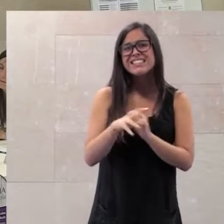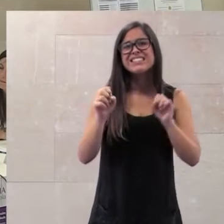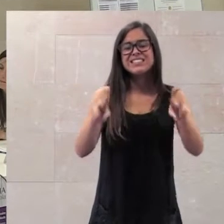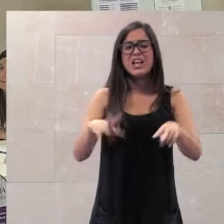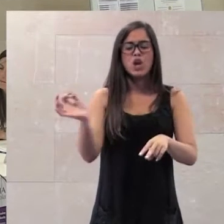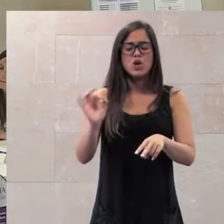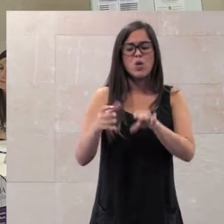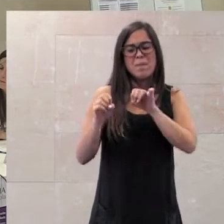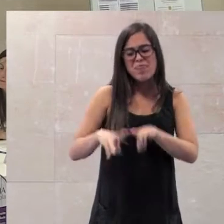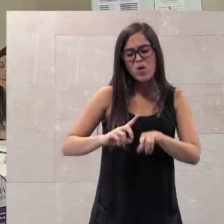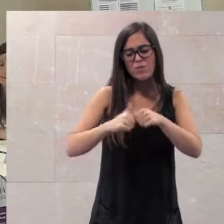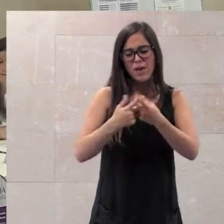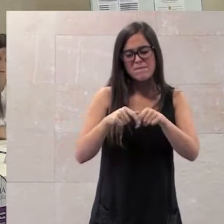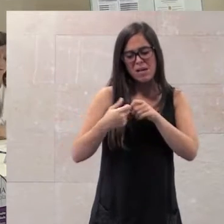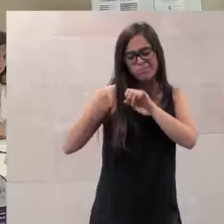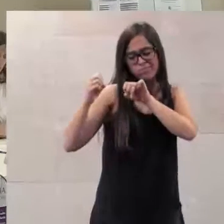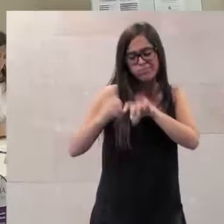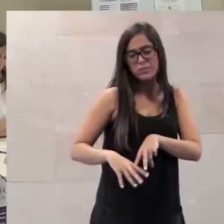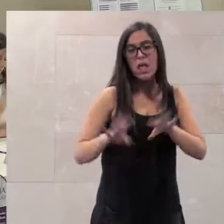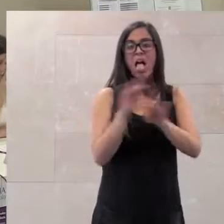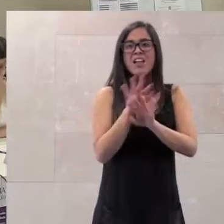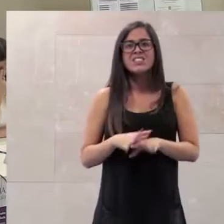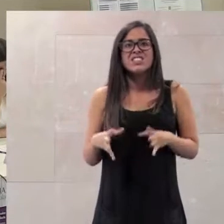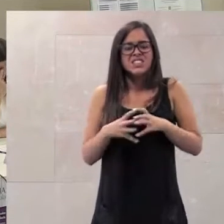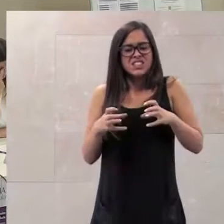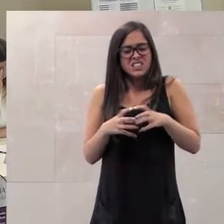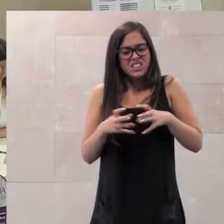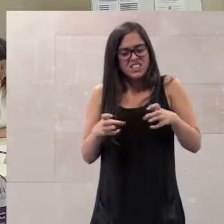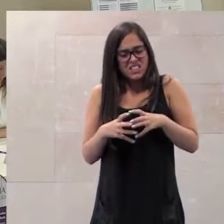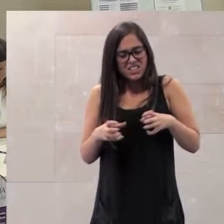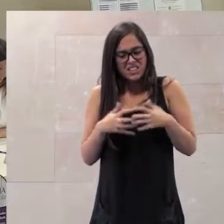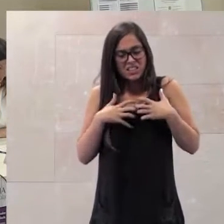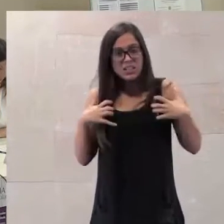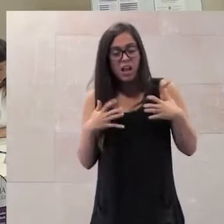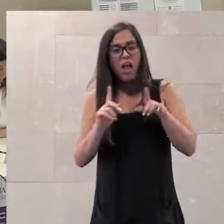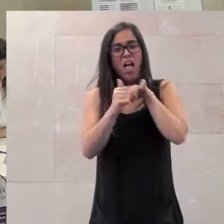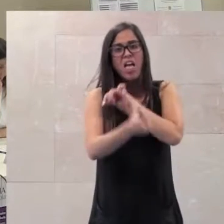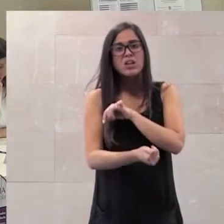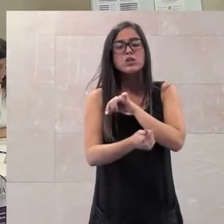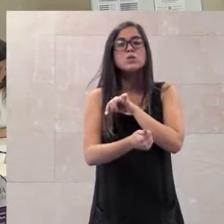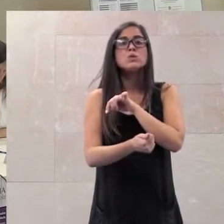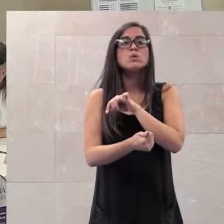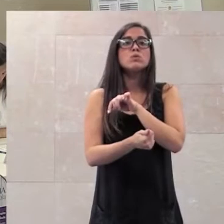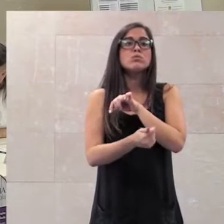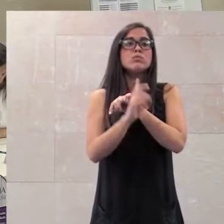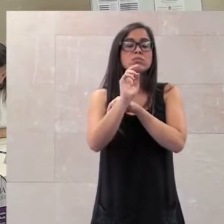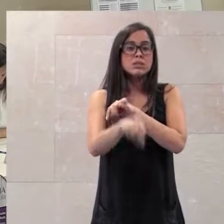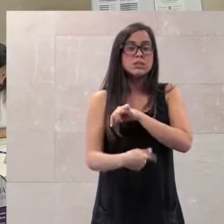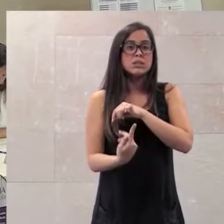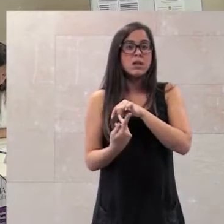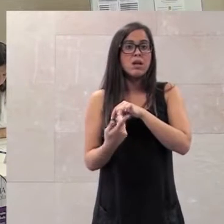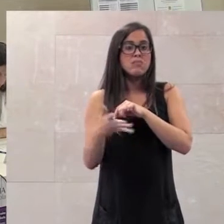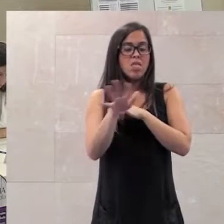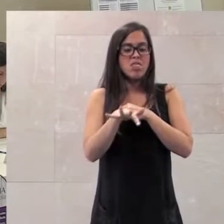abandono familiar, etcétera, que bueno, lo que muestran es una frustración muy grande, transitan por varios servicios, han hecho itinerarios también por las áreas que